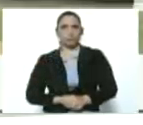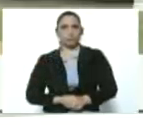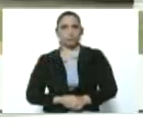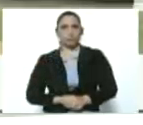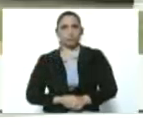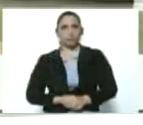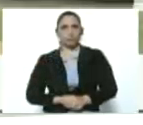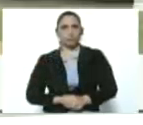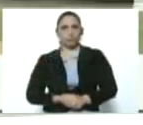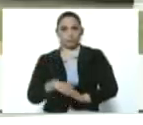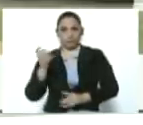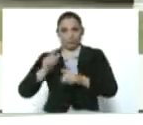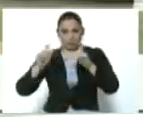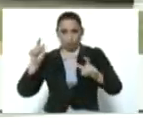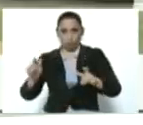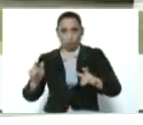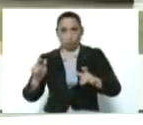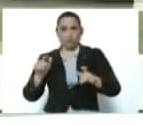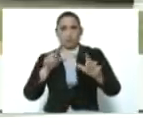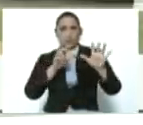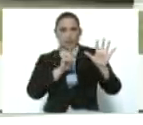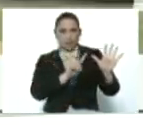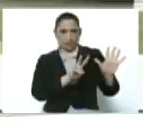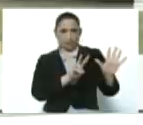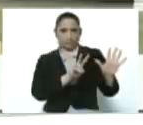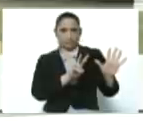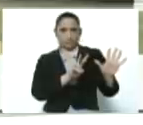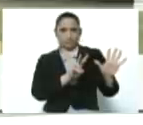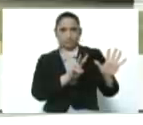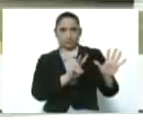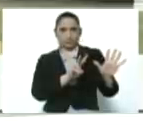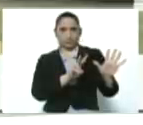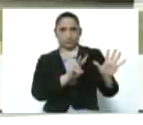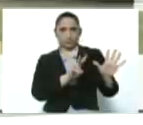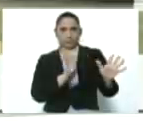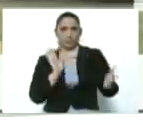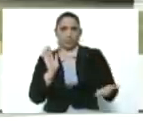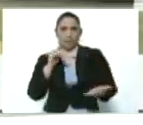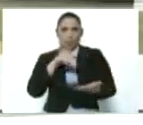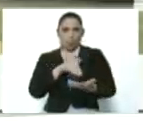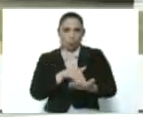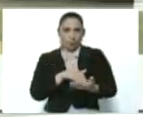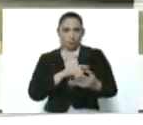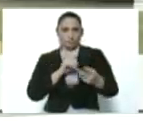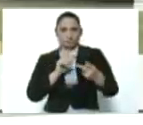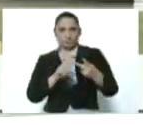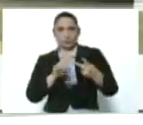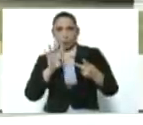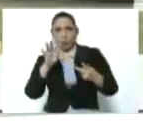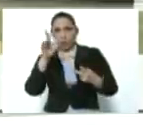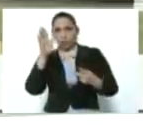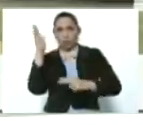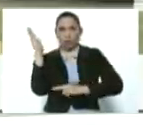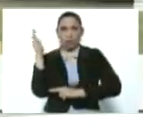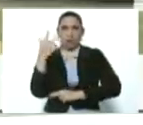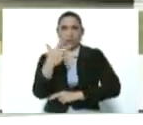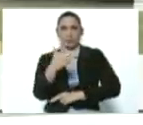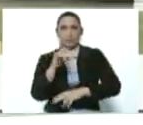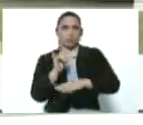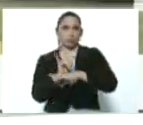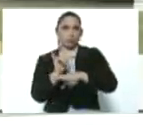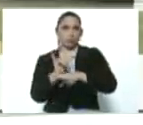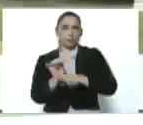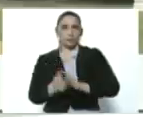los casos entonces son siete genera en aragua 4 en lara 3 en sucre